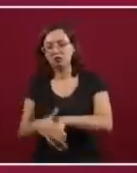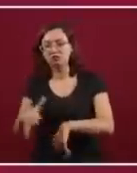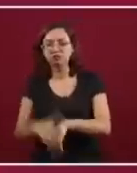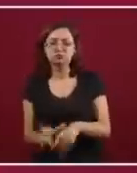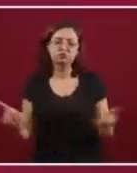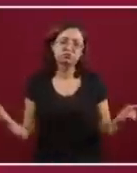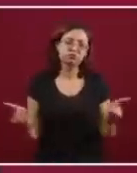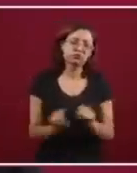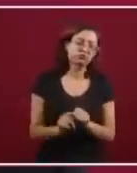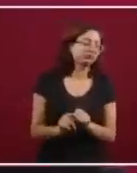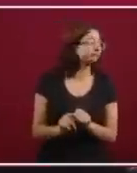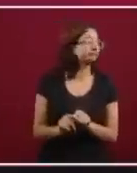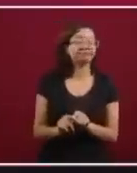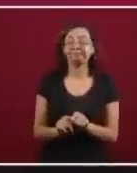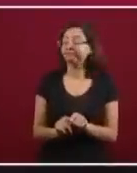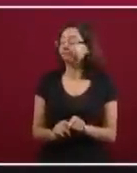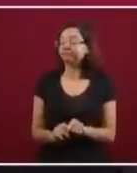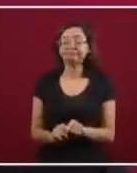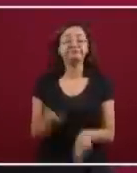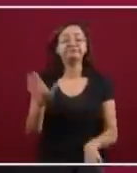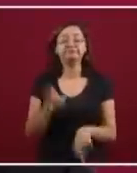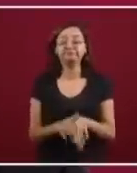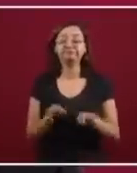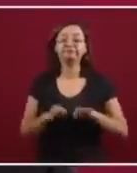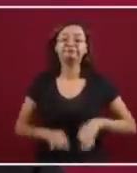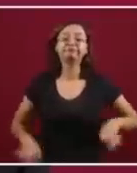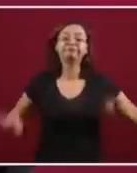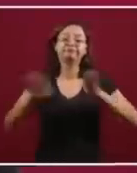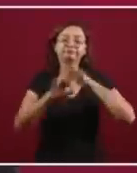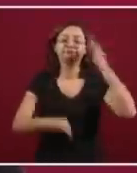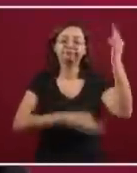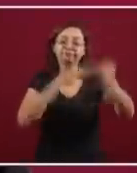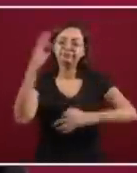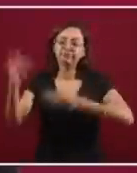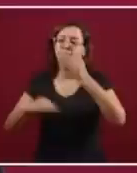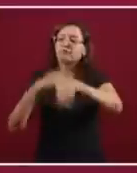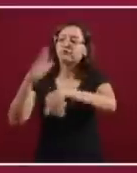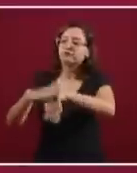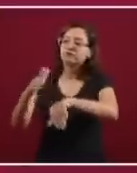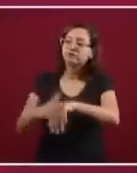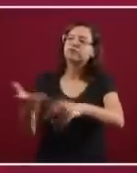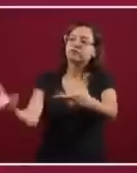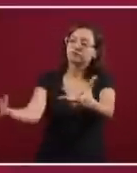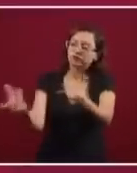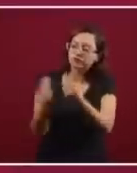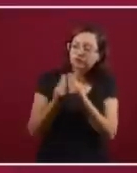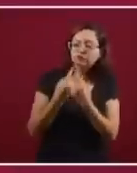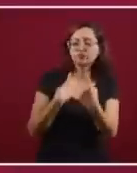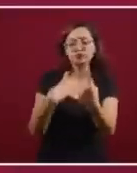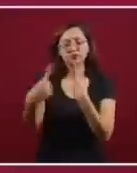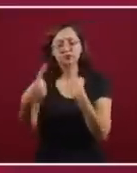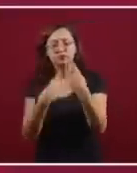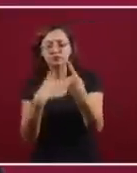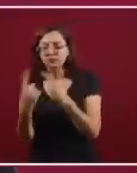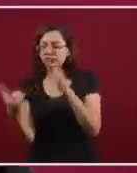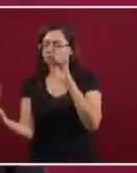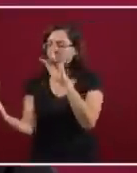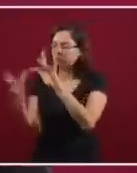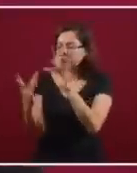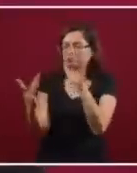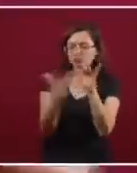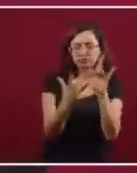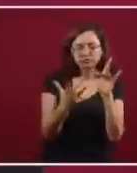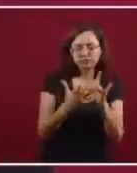no lo más importante es que es una invitación al diálogo a la escucha a la conexión